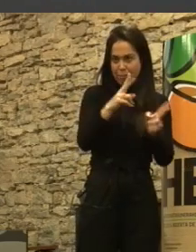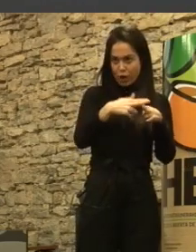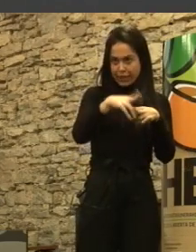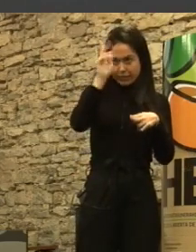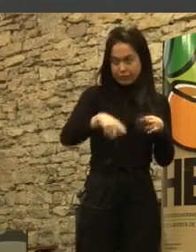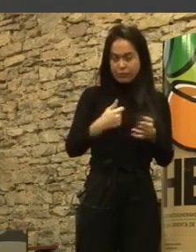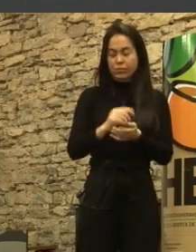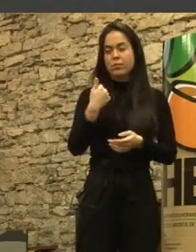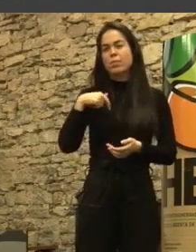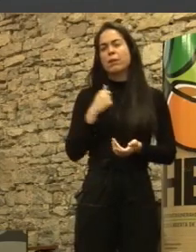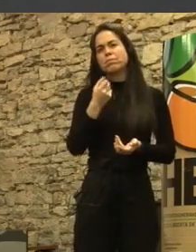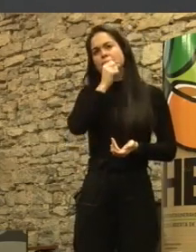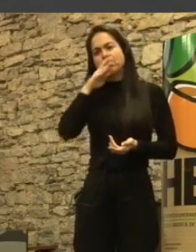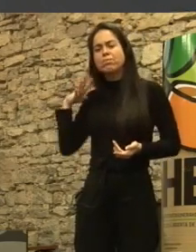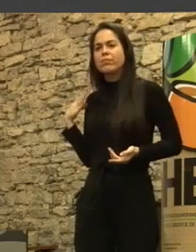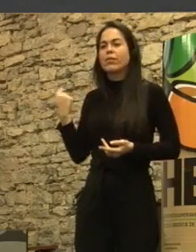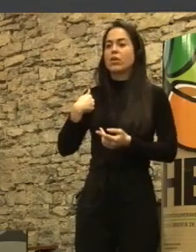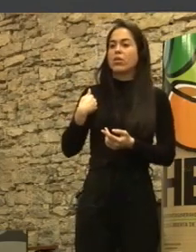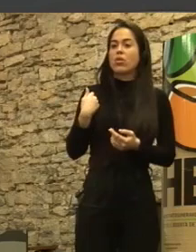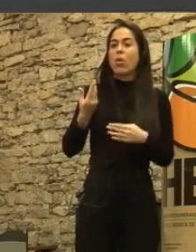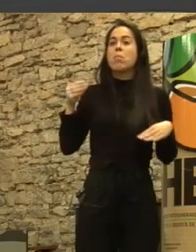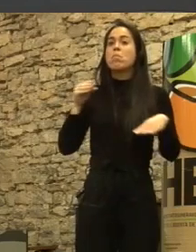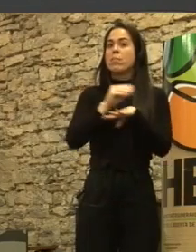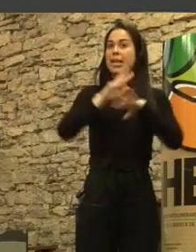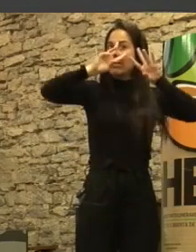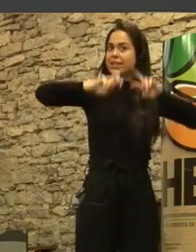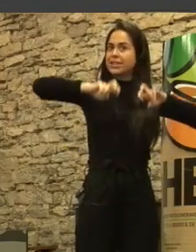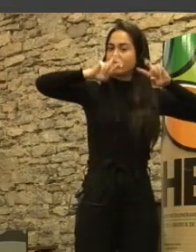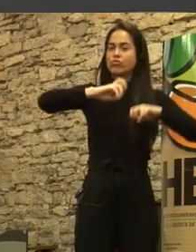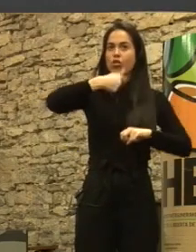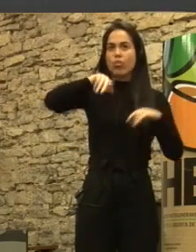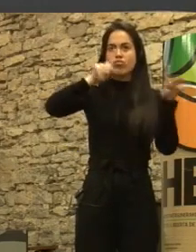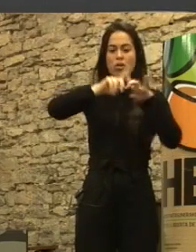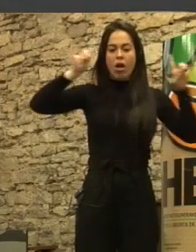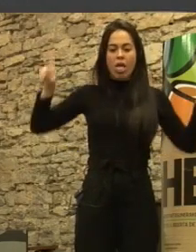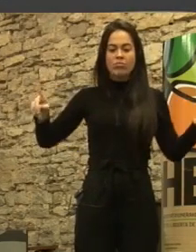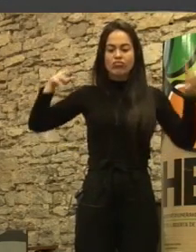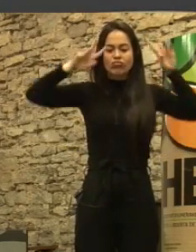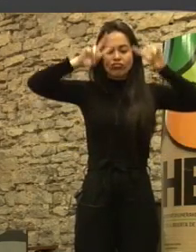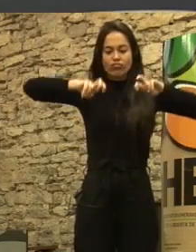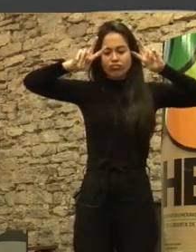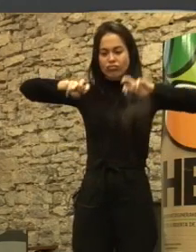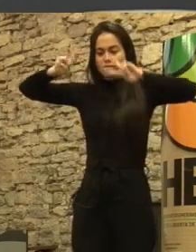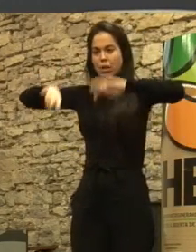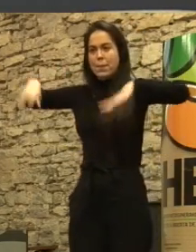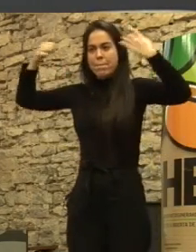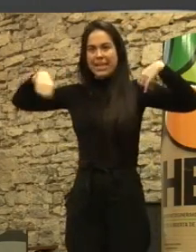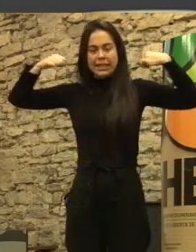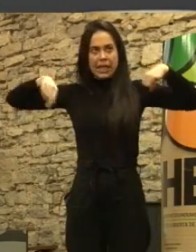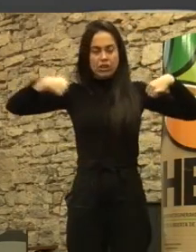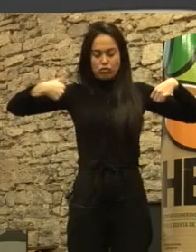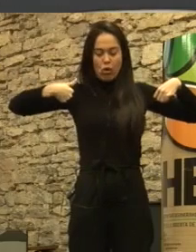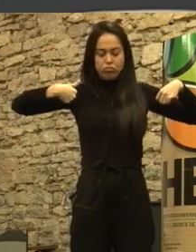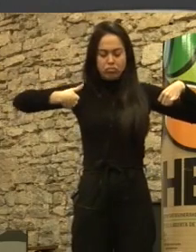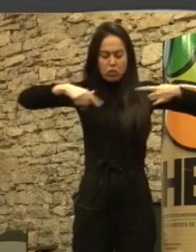hace unos años tuve la suerte de tener una beca no académica de investigación, con la cual pude dedicarme durante un año a hacer una investigación sobre determinadas prácticas, tanto que hacía yo